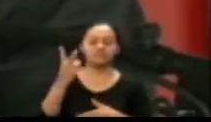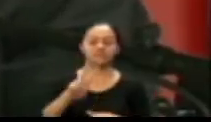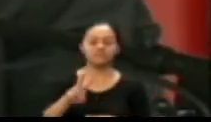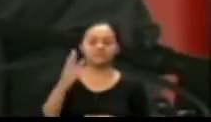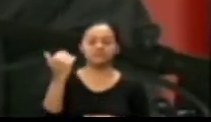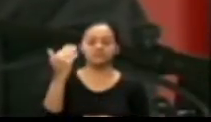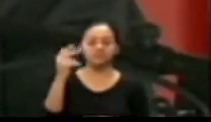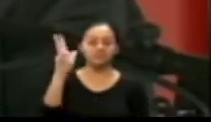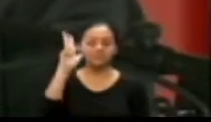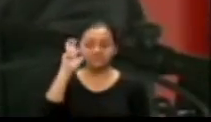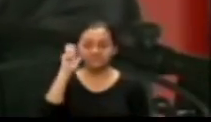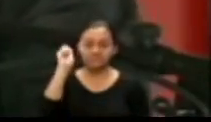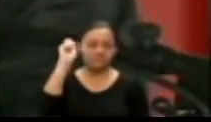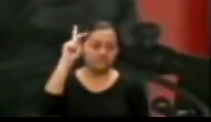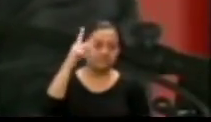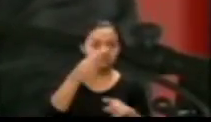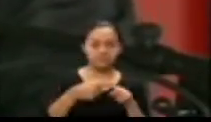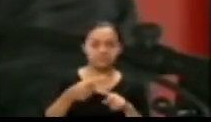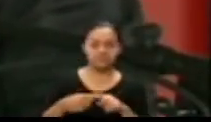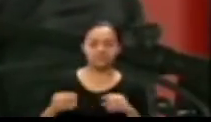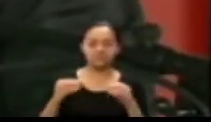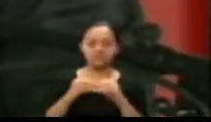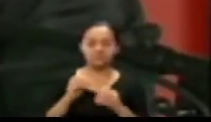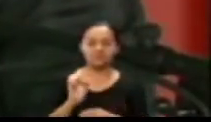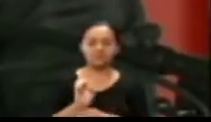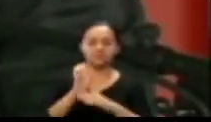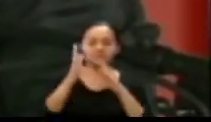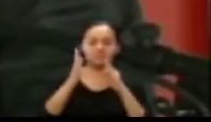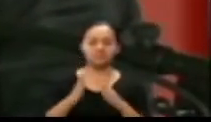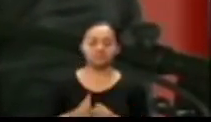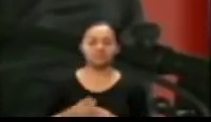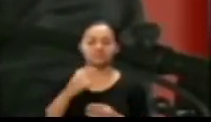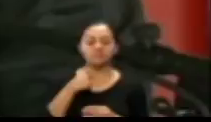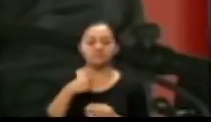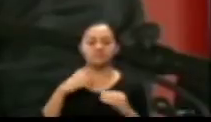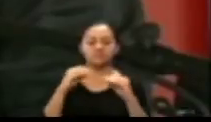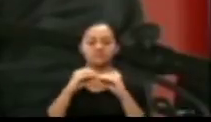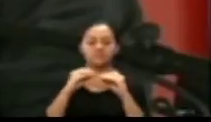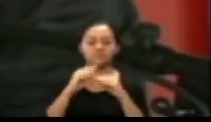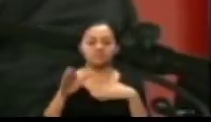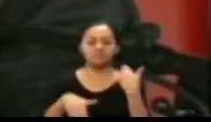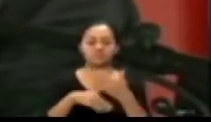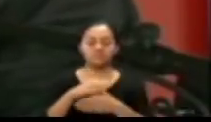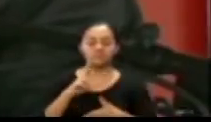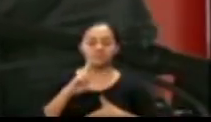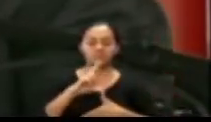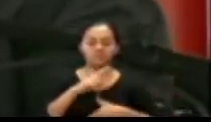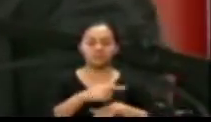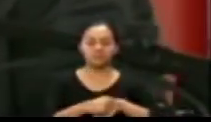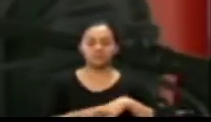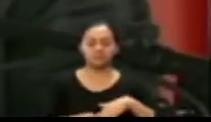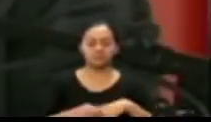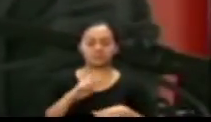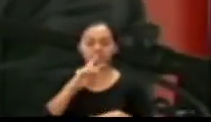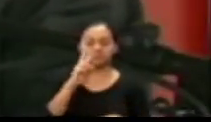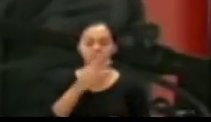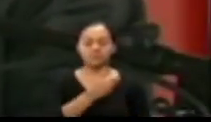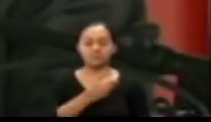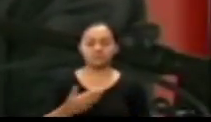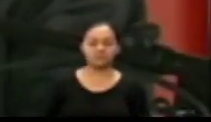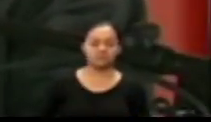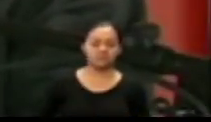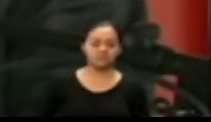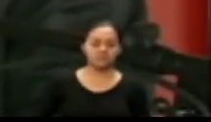escuchar el pensamiento, el criterio y opinión, Maribel, y ecuatorianos y ecuatorianas de prestantes líderes de Latinoamérica, como el vicepresidente